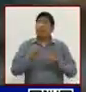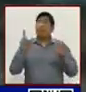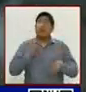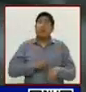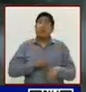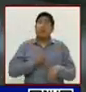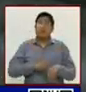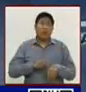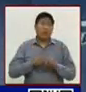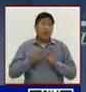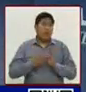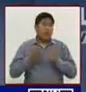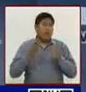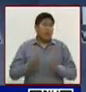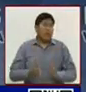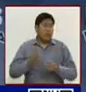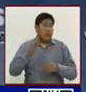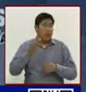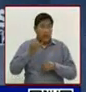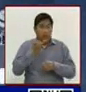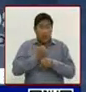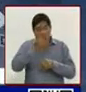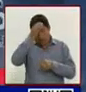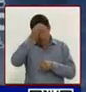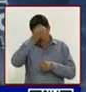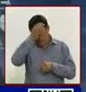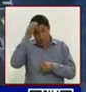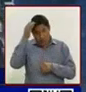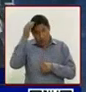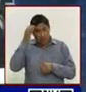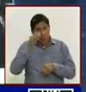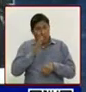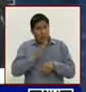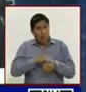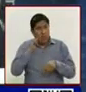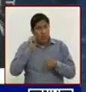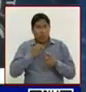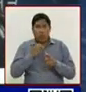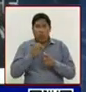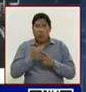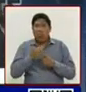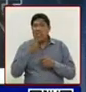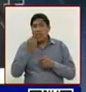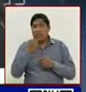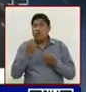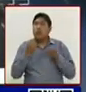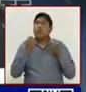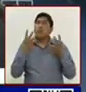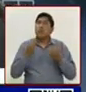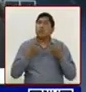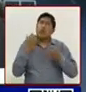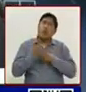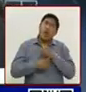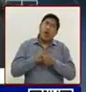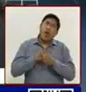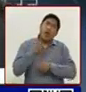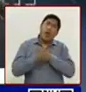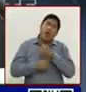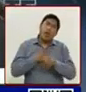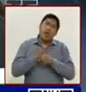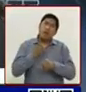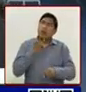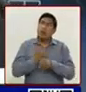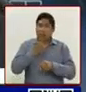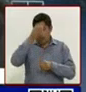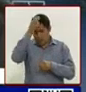Los obispos debieron ser convocados, ni siquiera nombrados. Por muchas décadas la opción de la